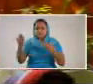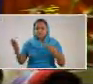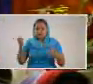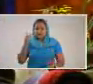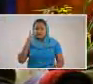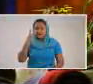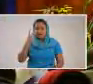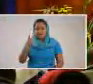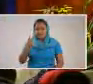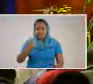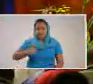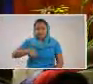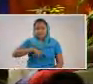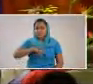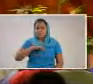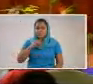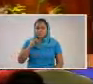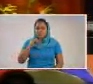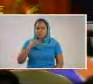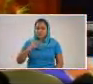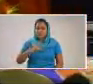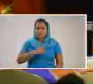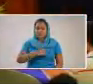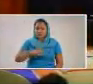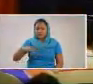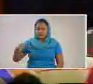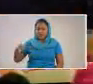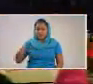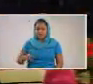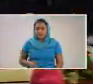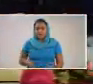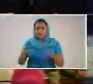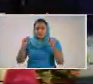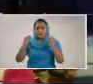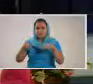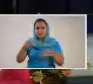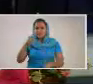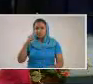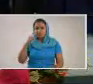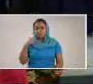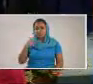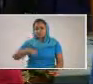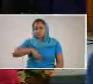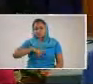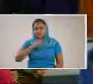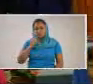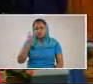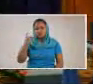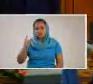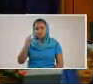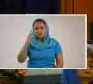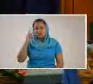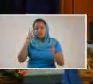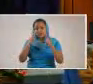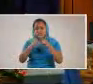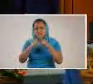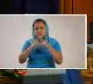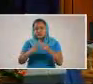ver nuestro interior, y que podamos nosotros, Señor,